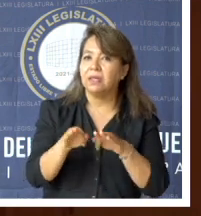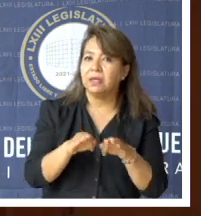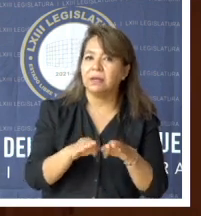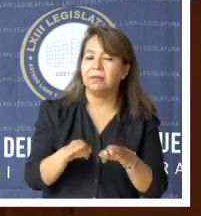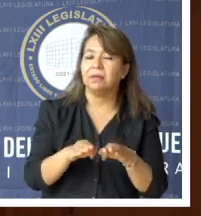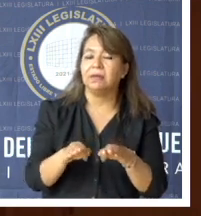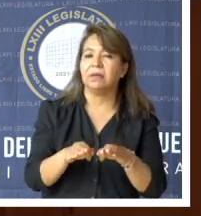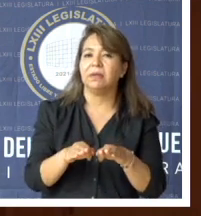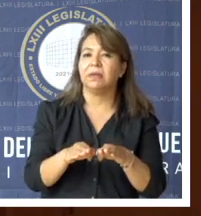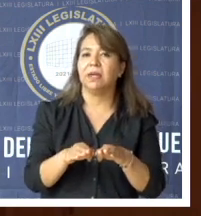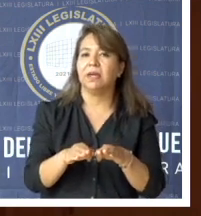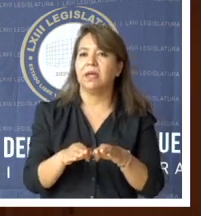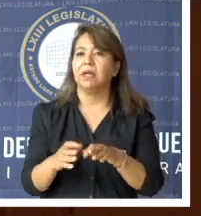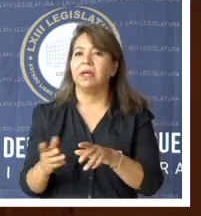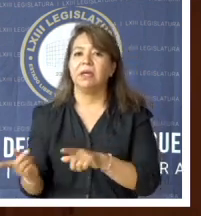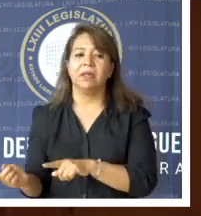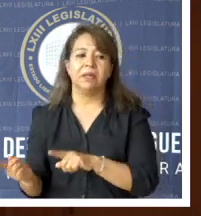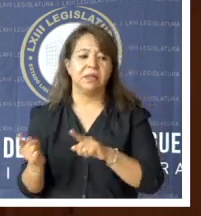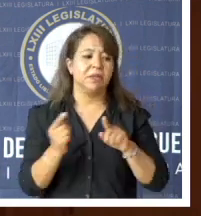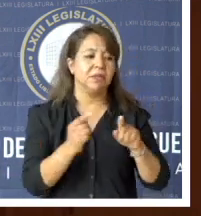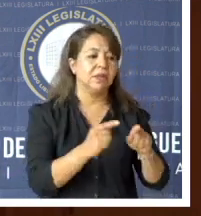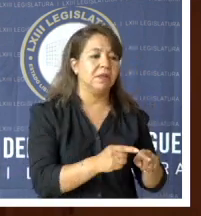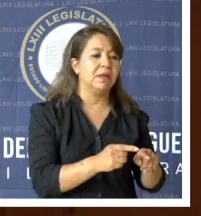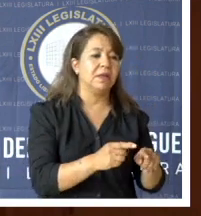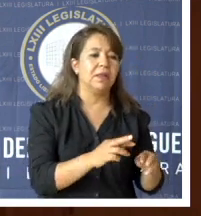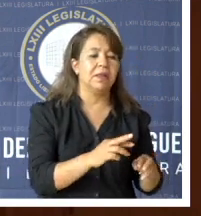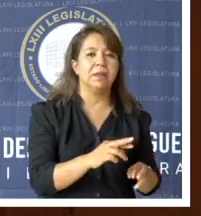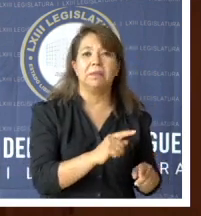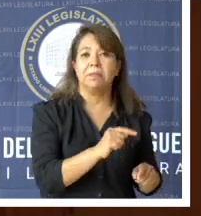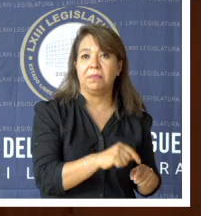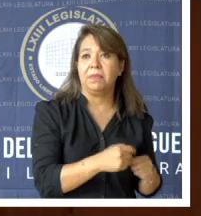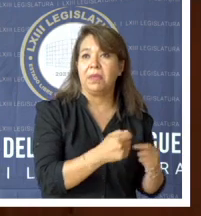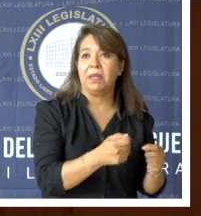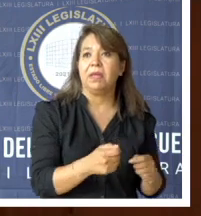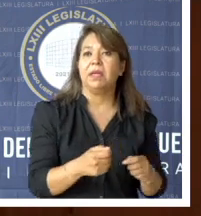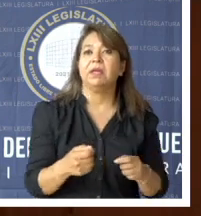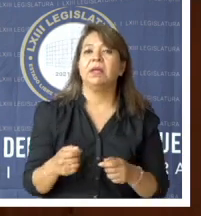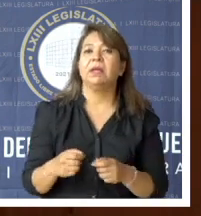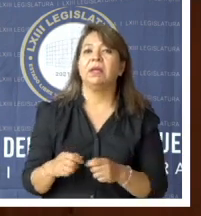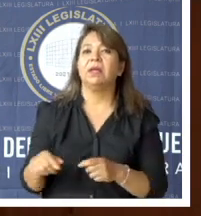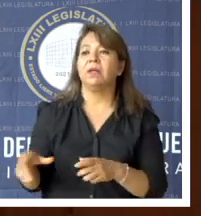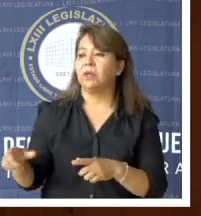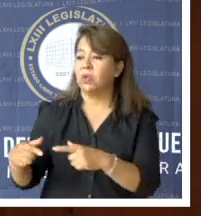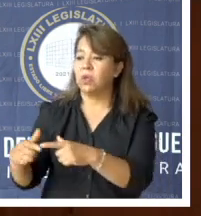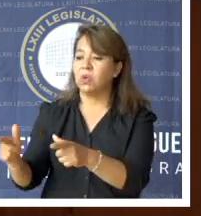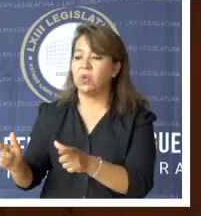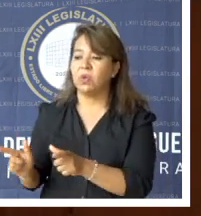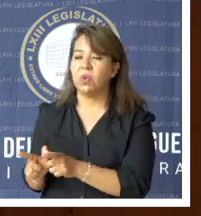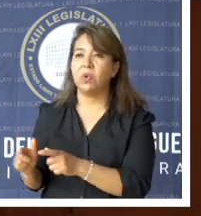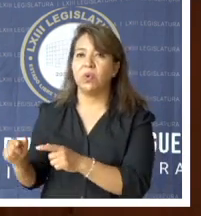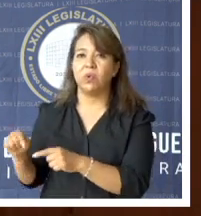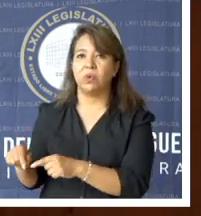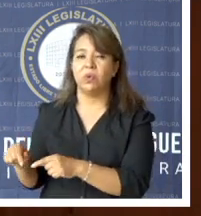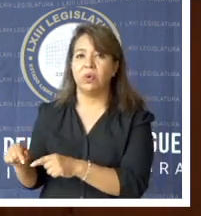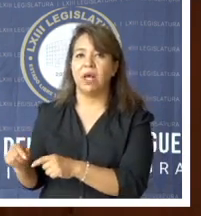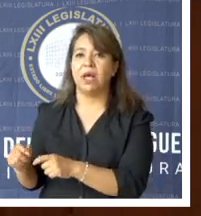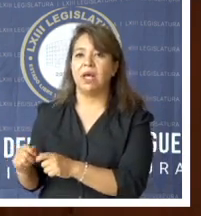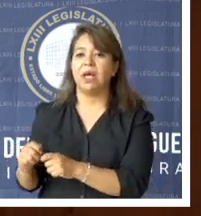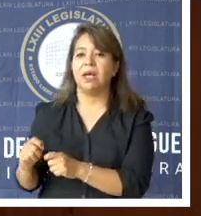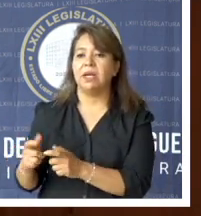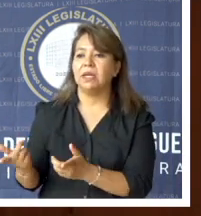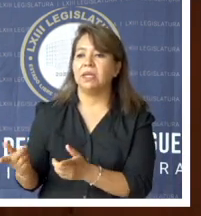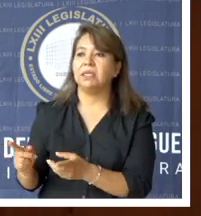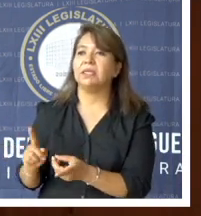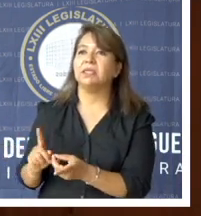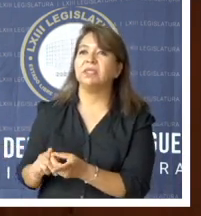trabajadores propios en beneficio de otra. Las agencias de empleo o intermediarios que intervienen en el proceso de contratación